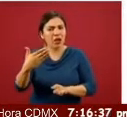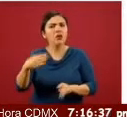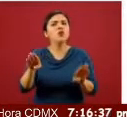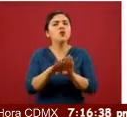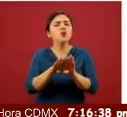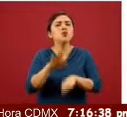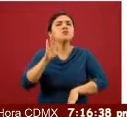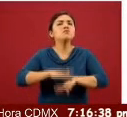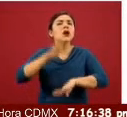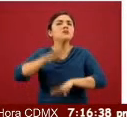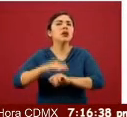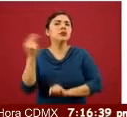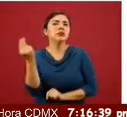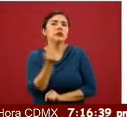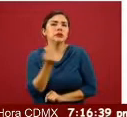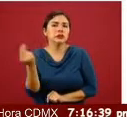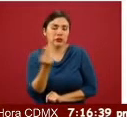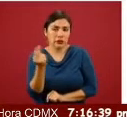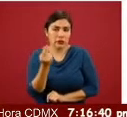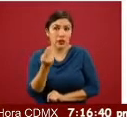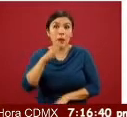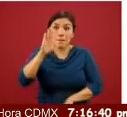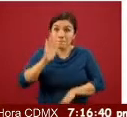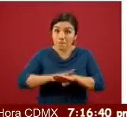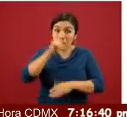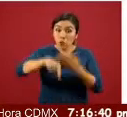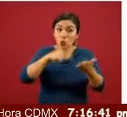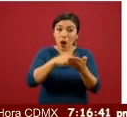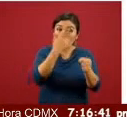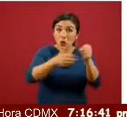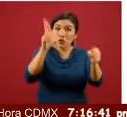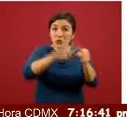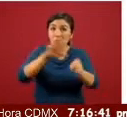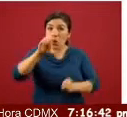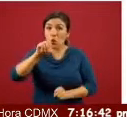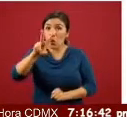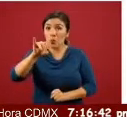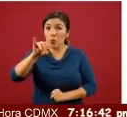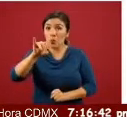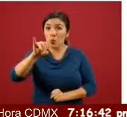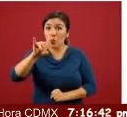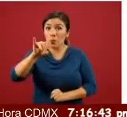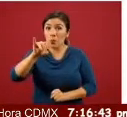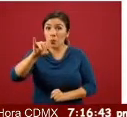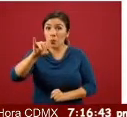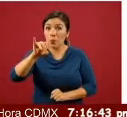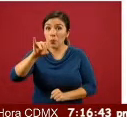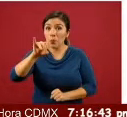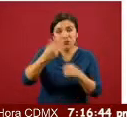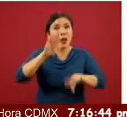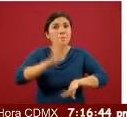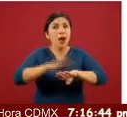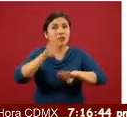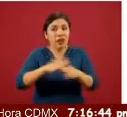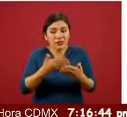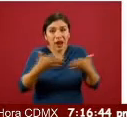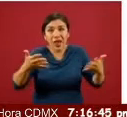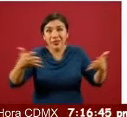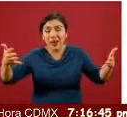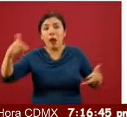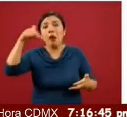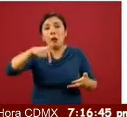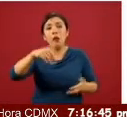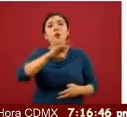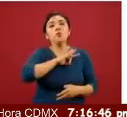de necesidades. Tanto el incrementar unidades hospitalarias COVID como el seguir reconvirtiendo y expandiendo camas es lo que permite que siempre